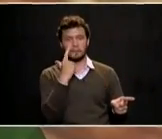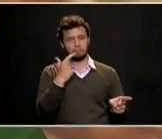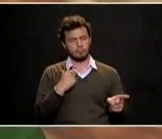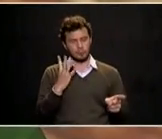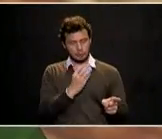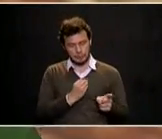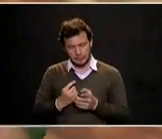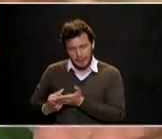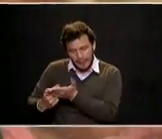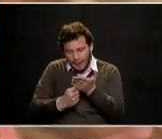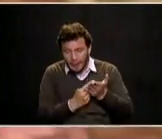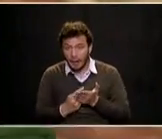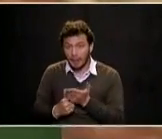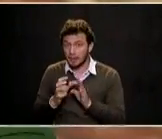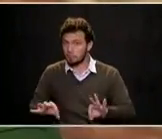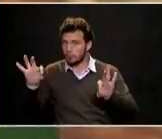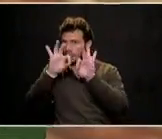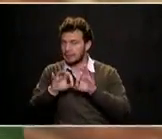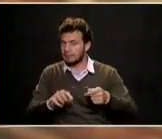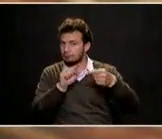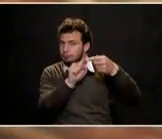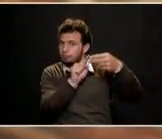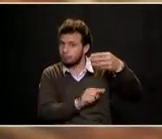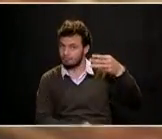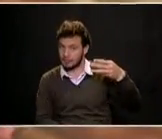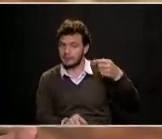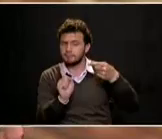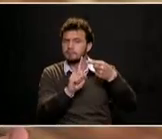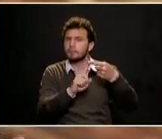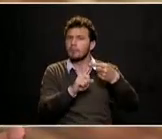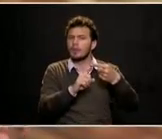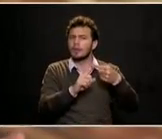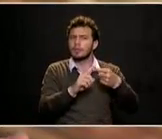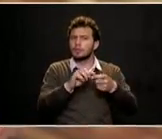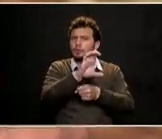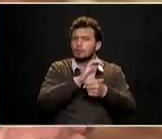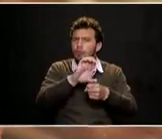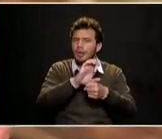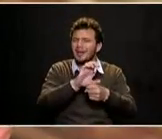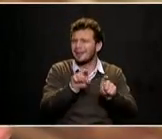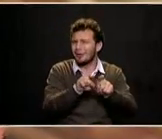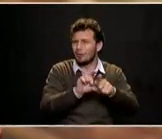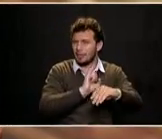escalas. Ciudad, y cuando hablo de ciudad hablo de la institucionalidad.